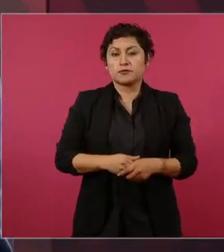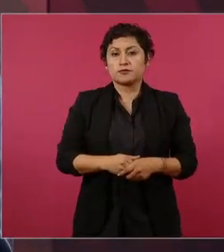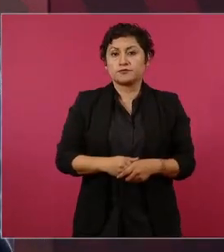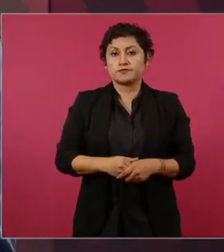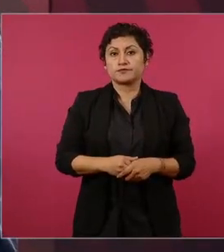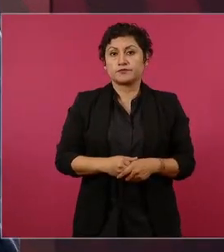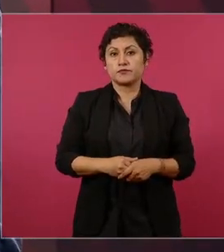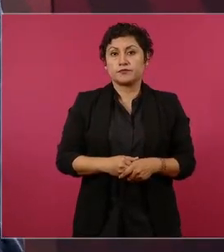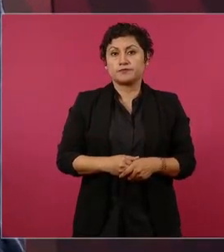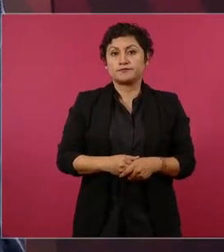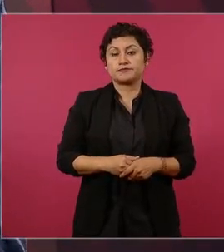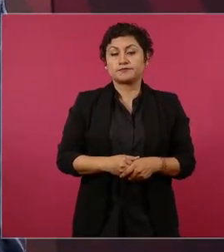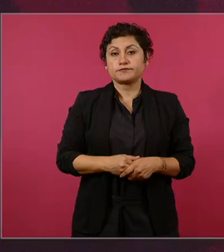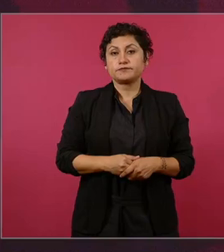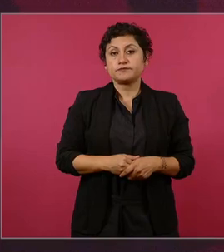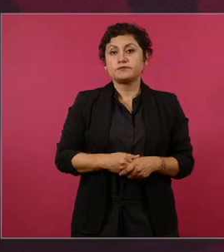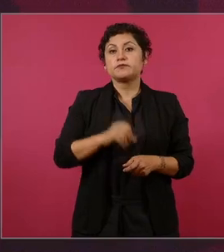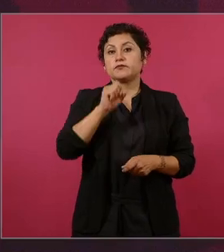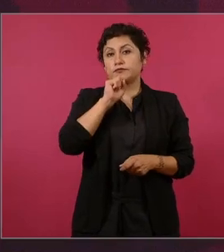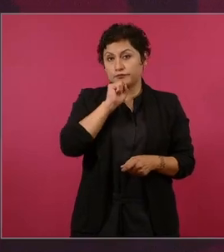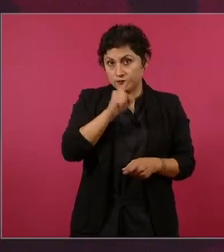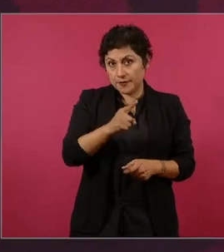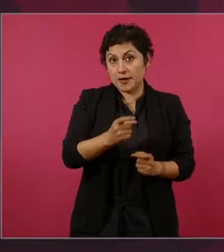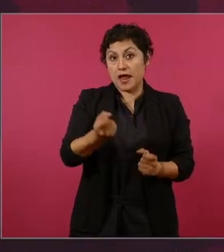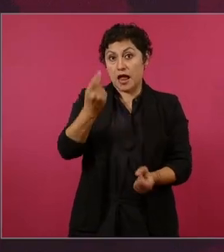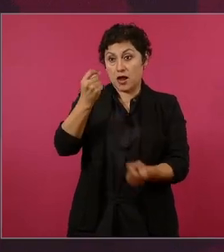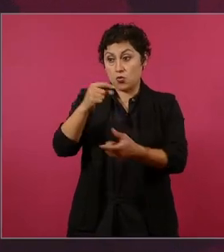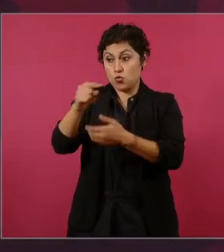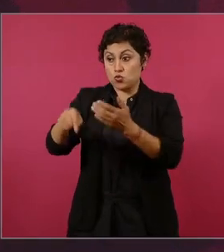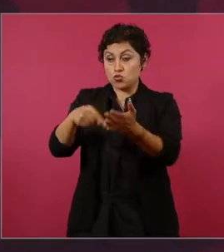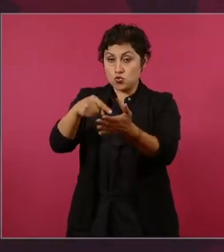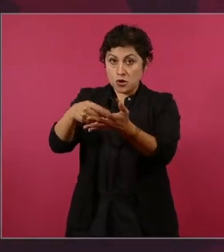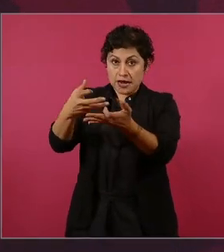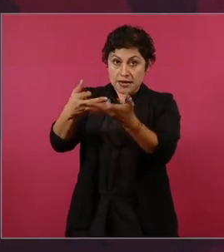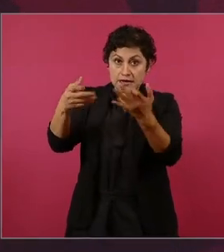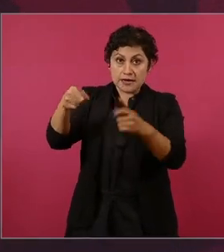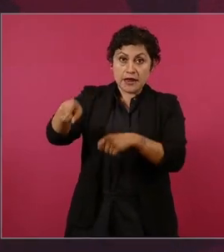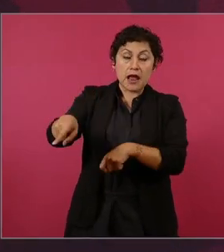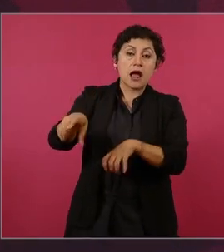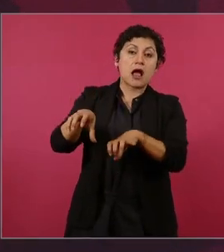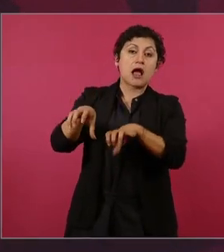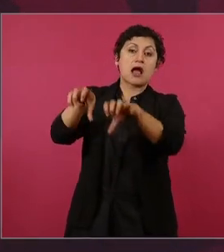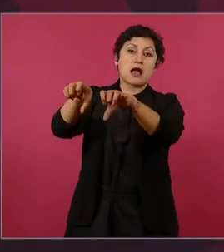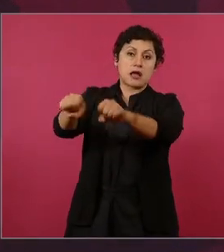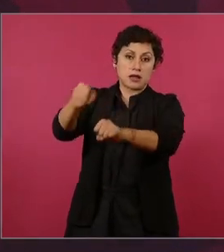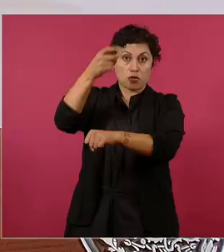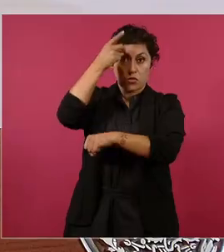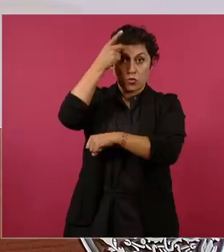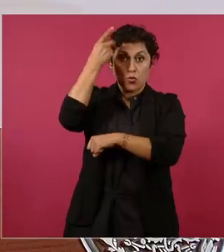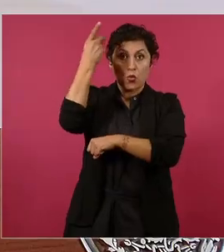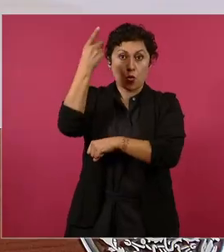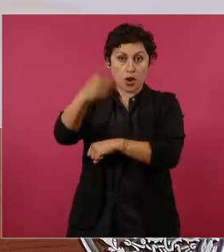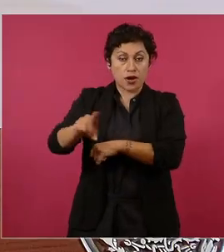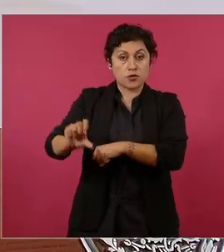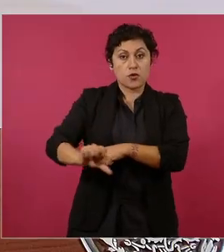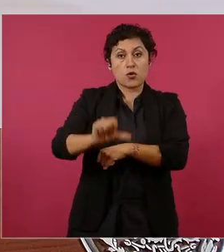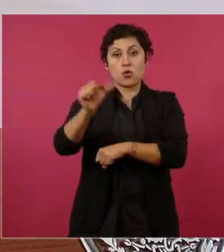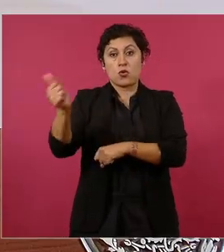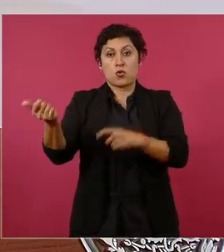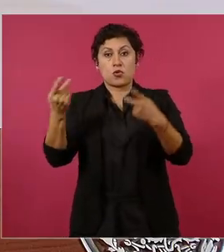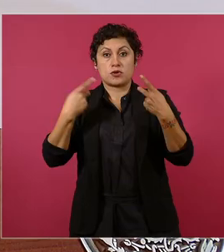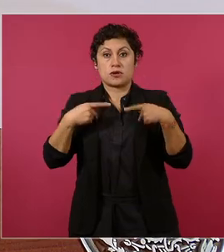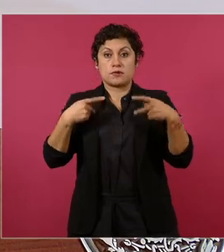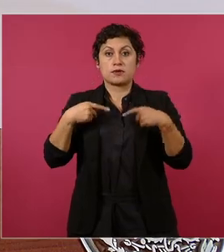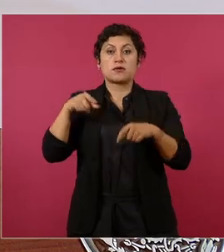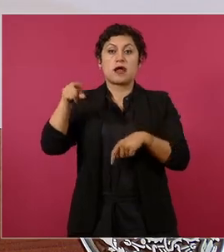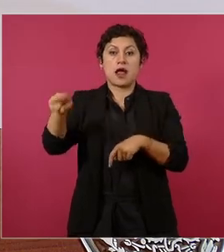terrenos que estaban ocupados por propietarios o que ya habían logrado sus escrituras,